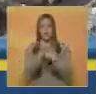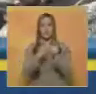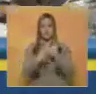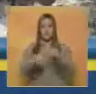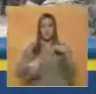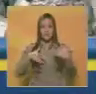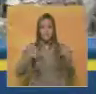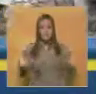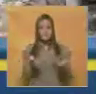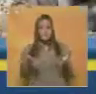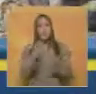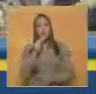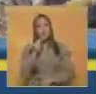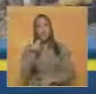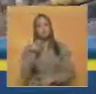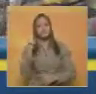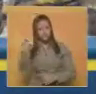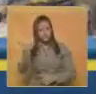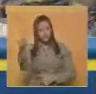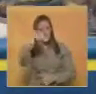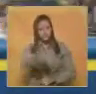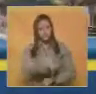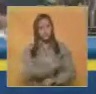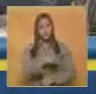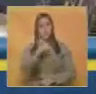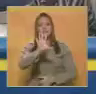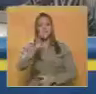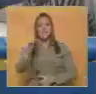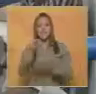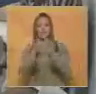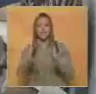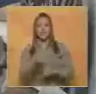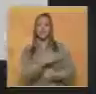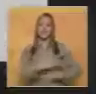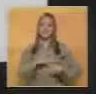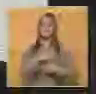jóvenes a continuar estudios superiores. A la fecha, más de 500 alumnos se han beneficiado con el plan.